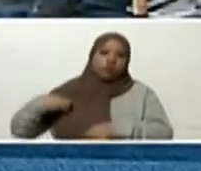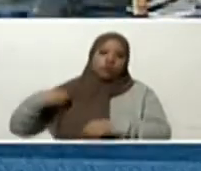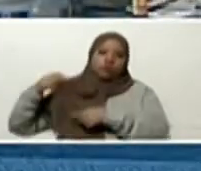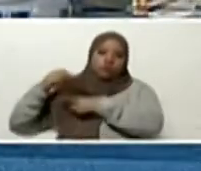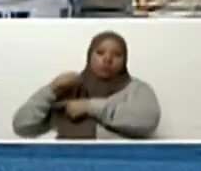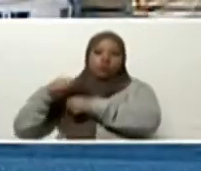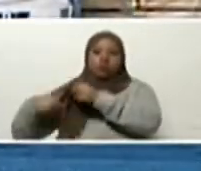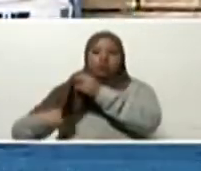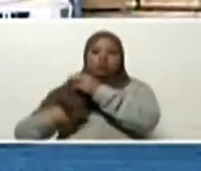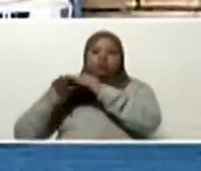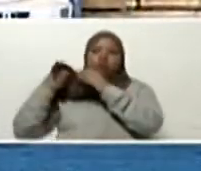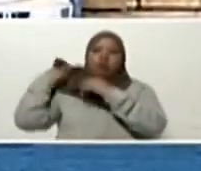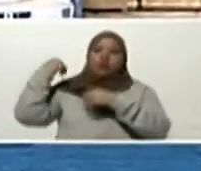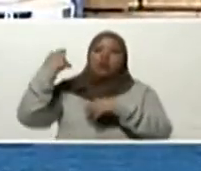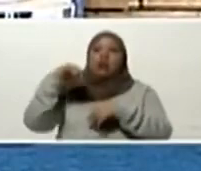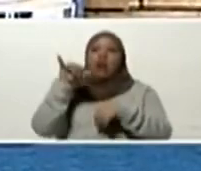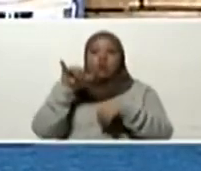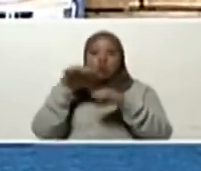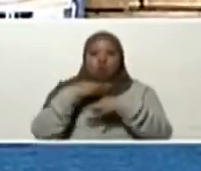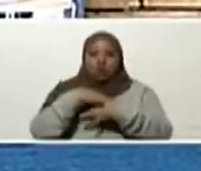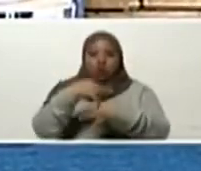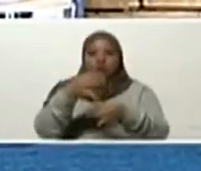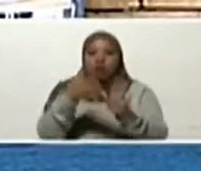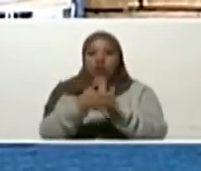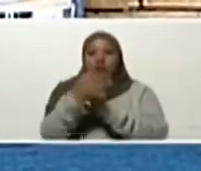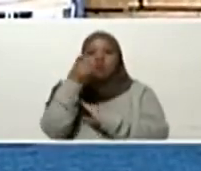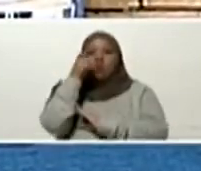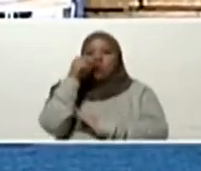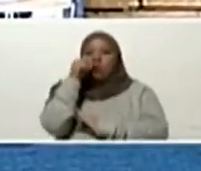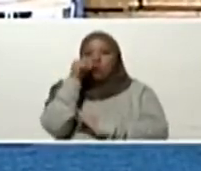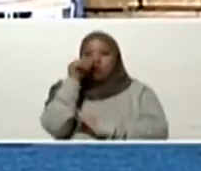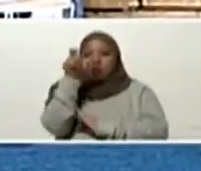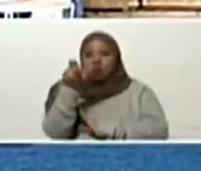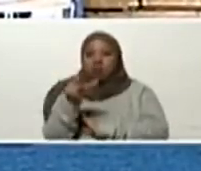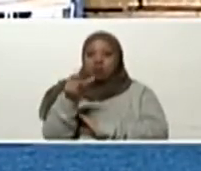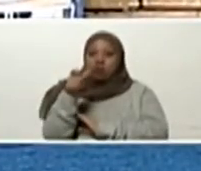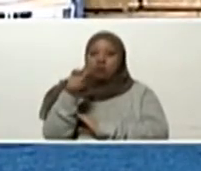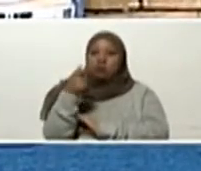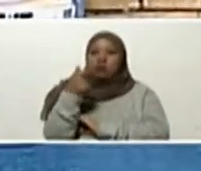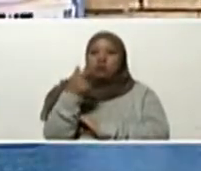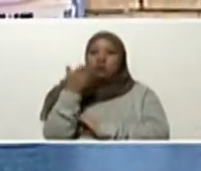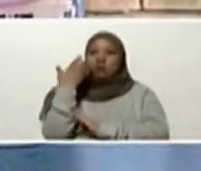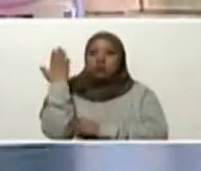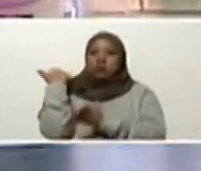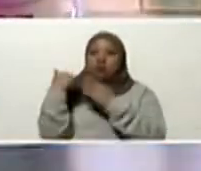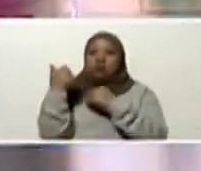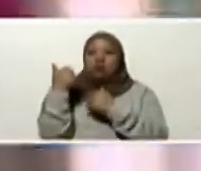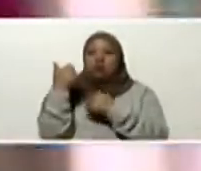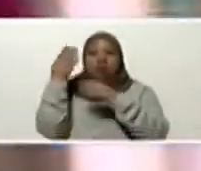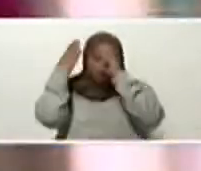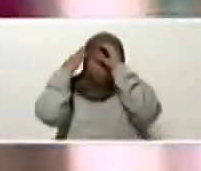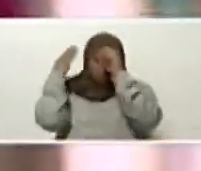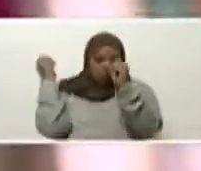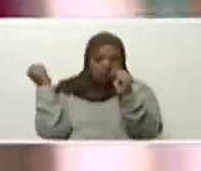Libro. Por aquí tengo un libro interesante de Jorge Arriaza Monserrat, cuando fue canciller.